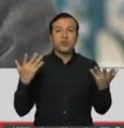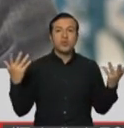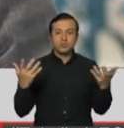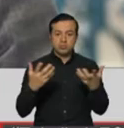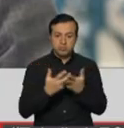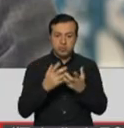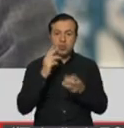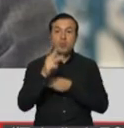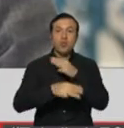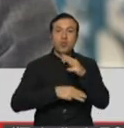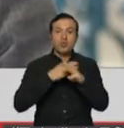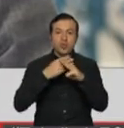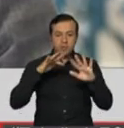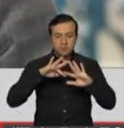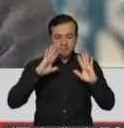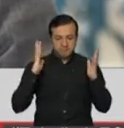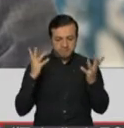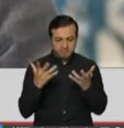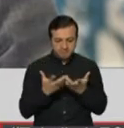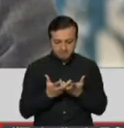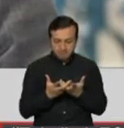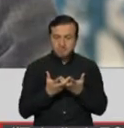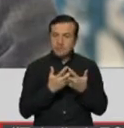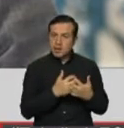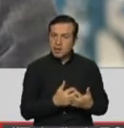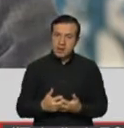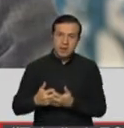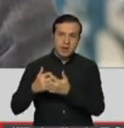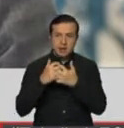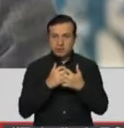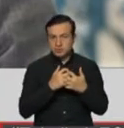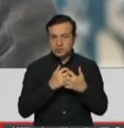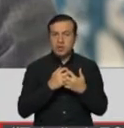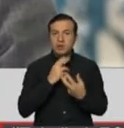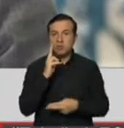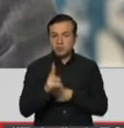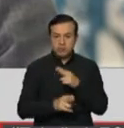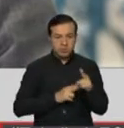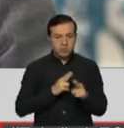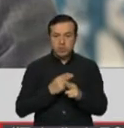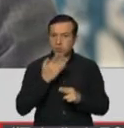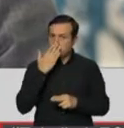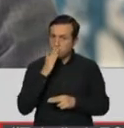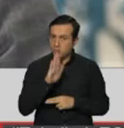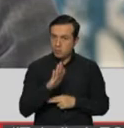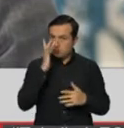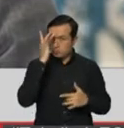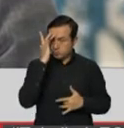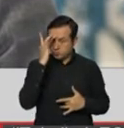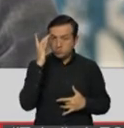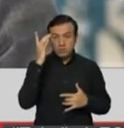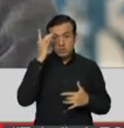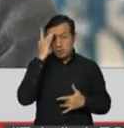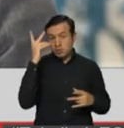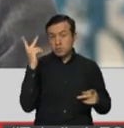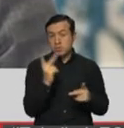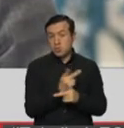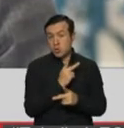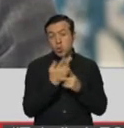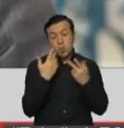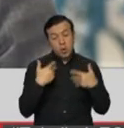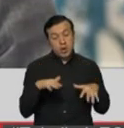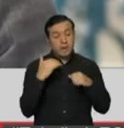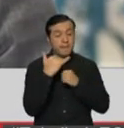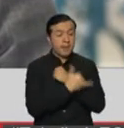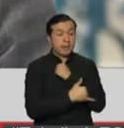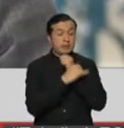frente global, una acción universal, una alianza universal, para luchar contra el coronavirus, una enfermedad que nos distingue de países ricos